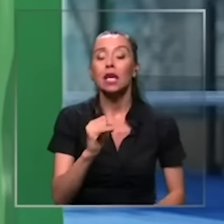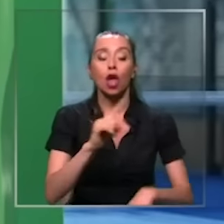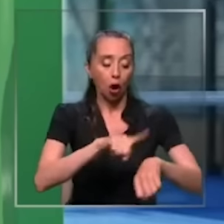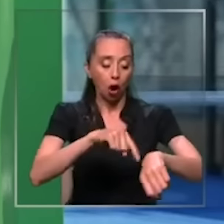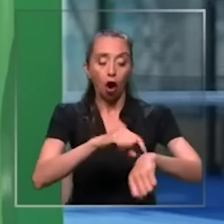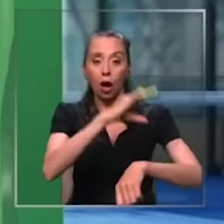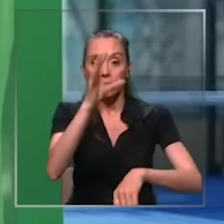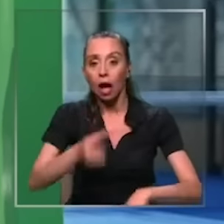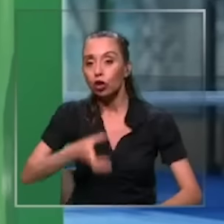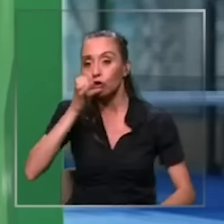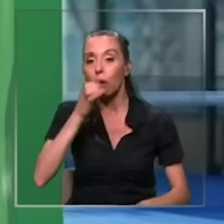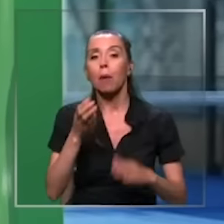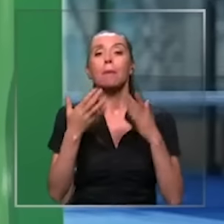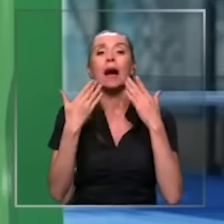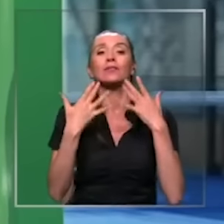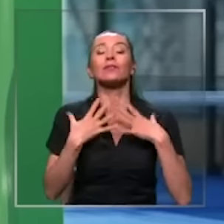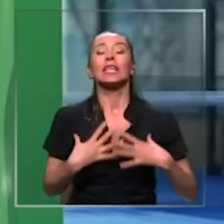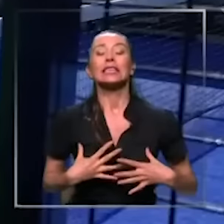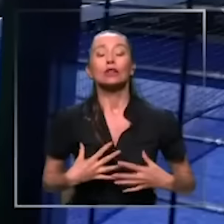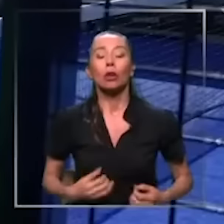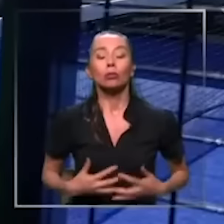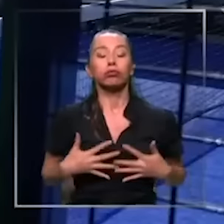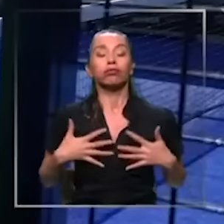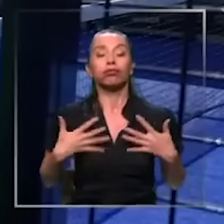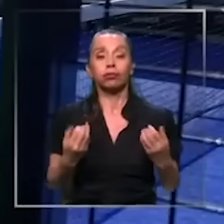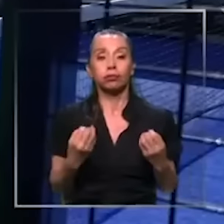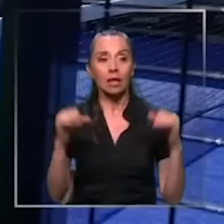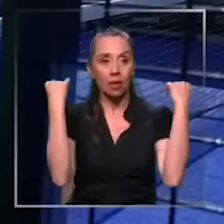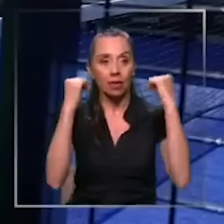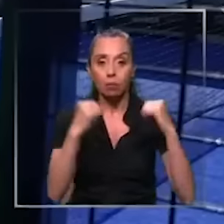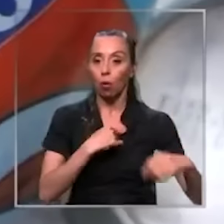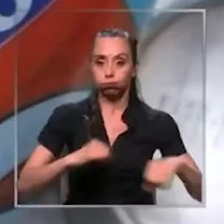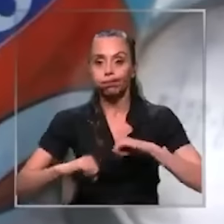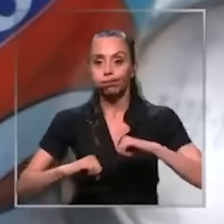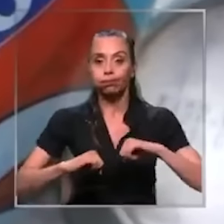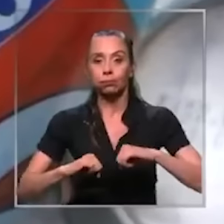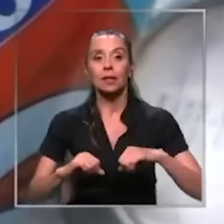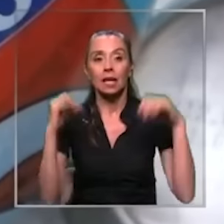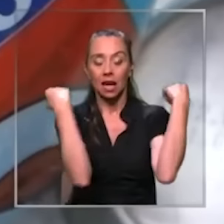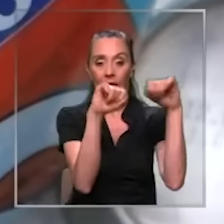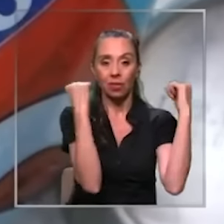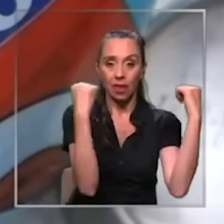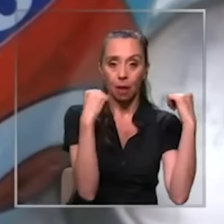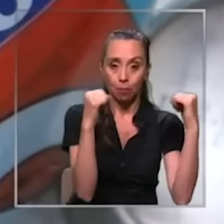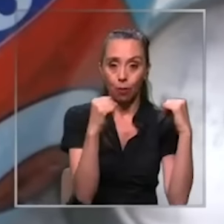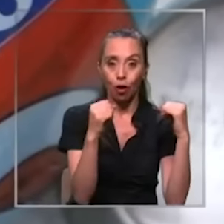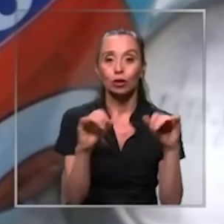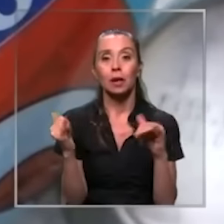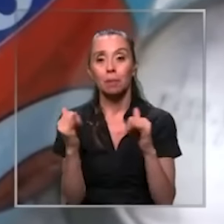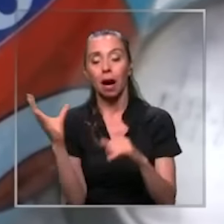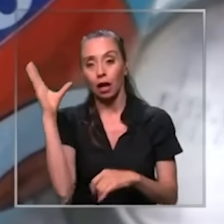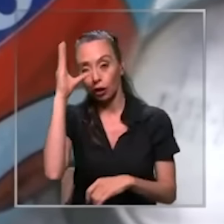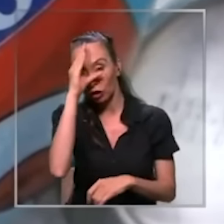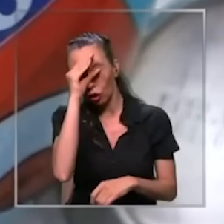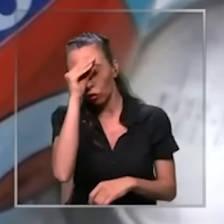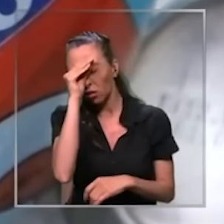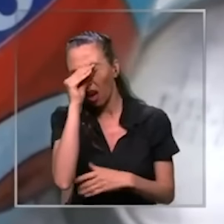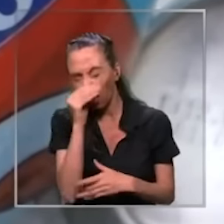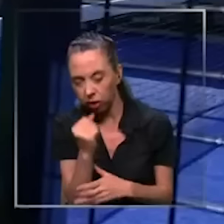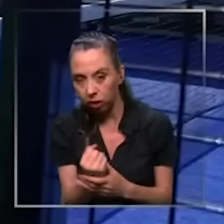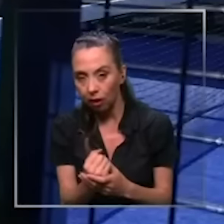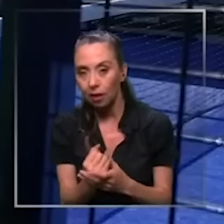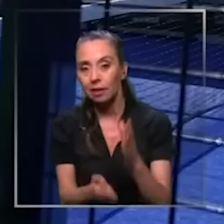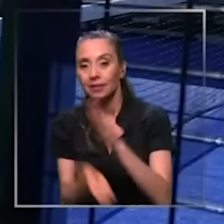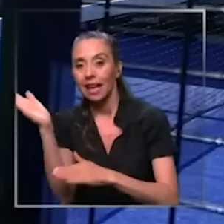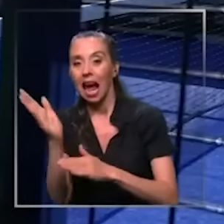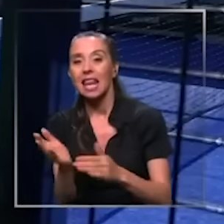y aparte me activa. Cuando hago deporte generalmente, pero a veces uno sale, la pasa bien en las noches, entonces es